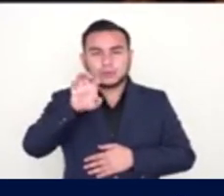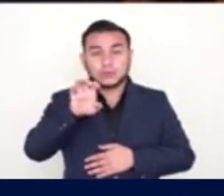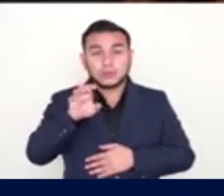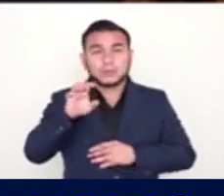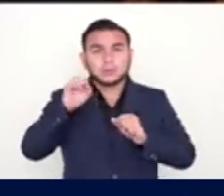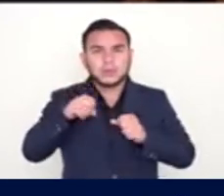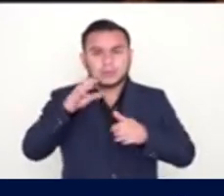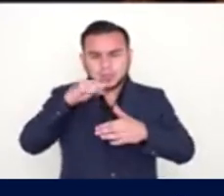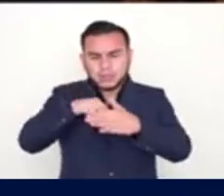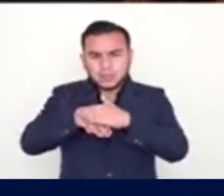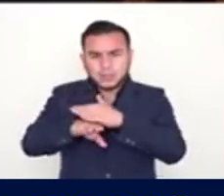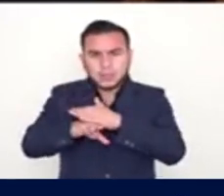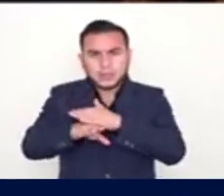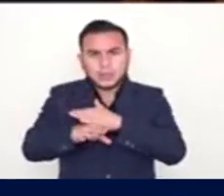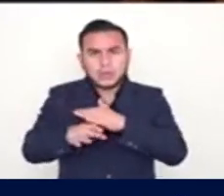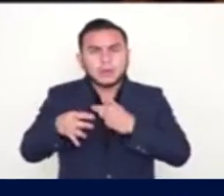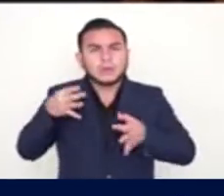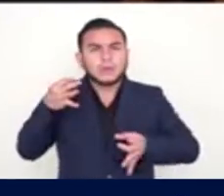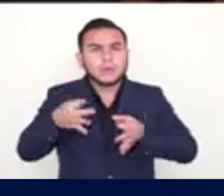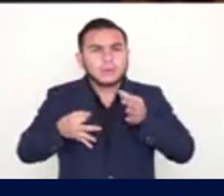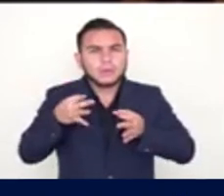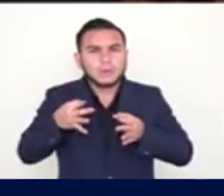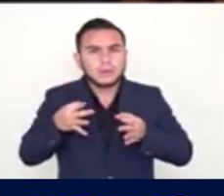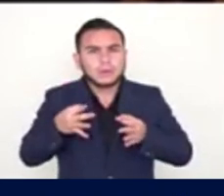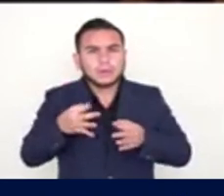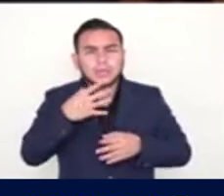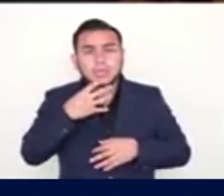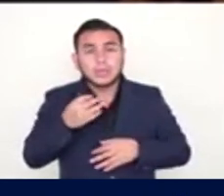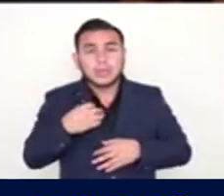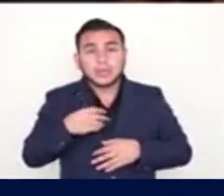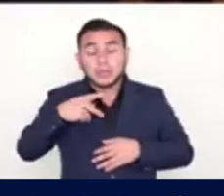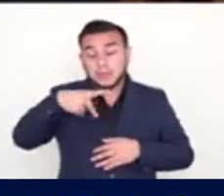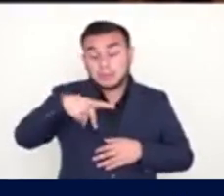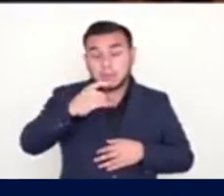el acceso al juez, al procurador, aunque no sea de su agrado,